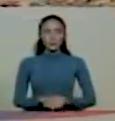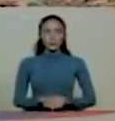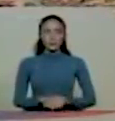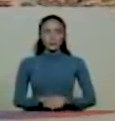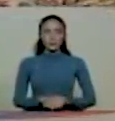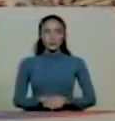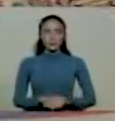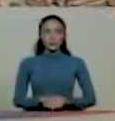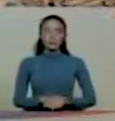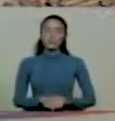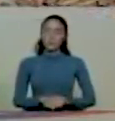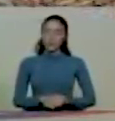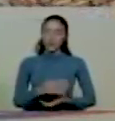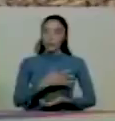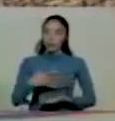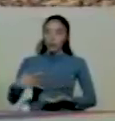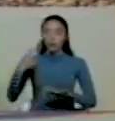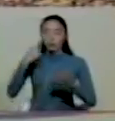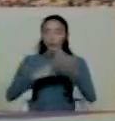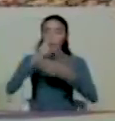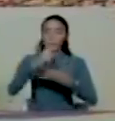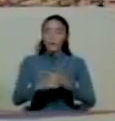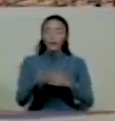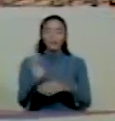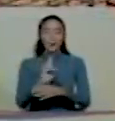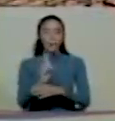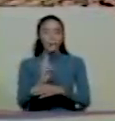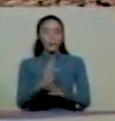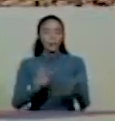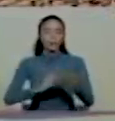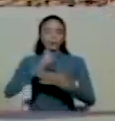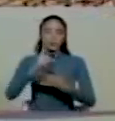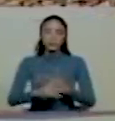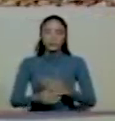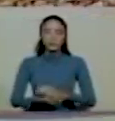Quiero que sea parte del plan inmediato, compañero